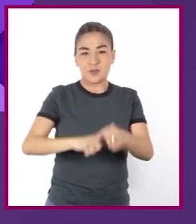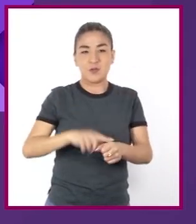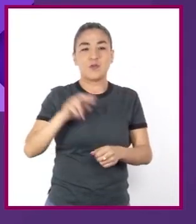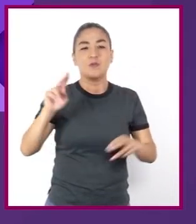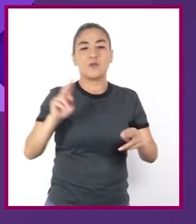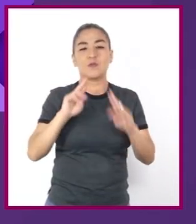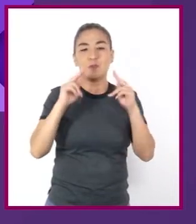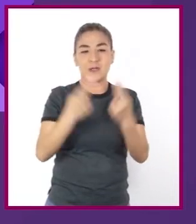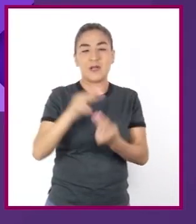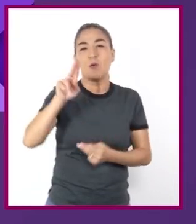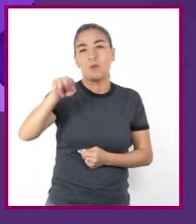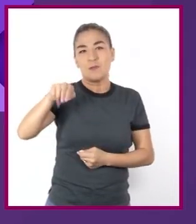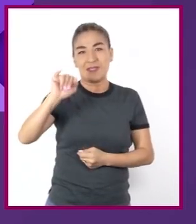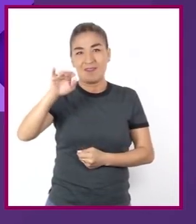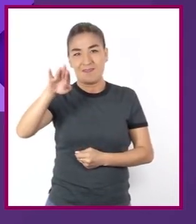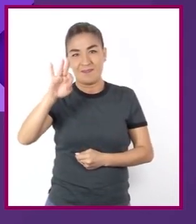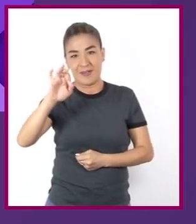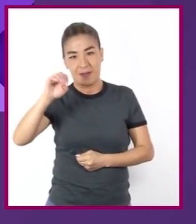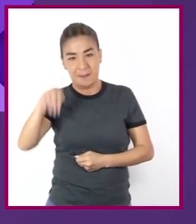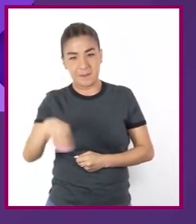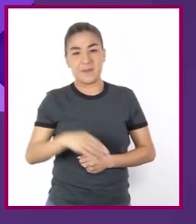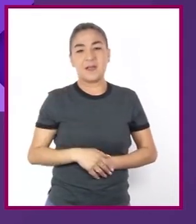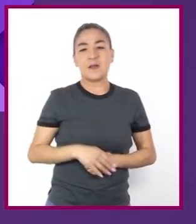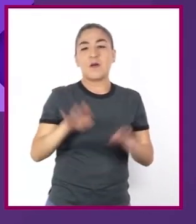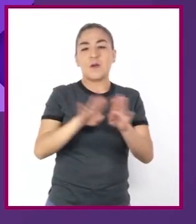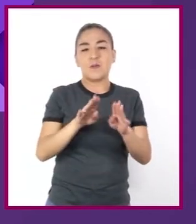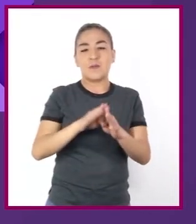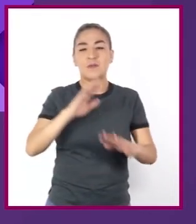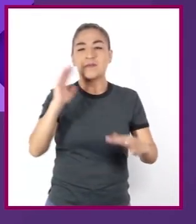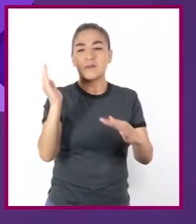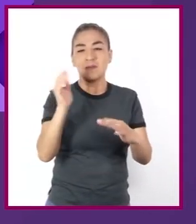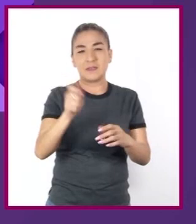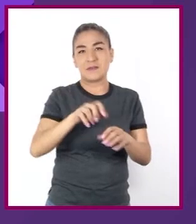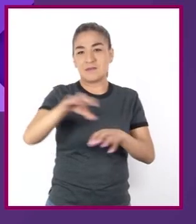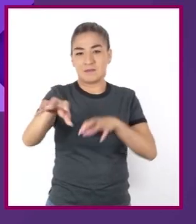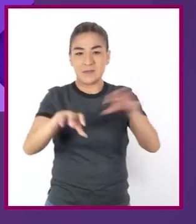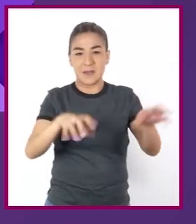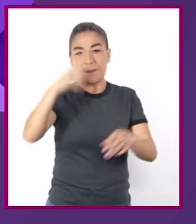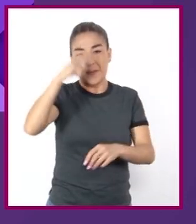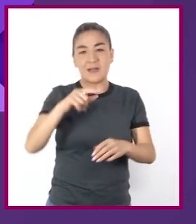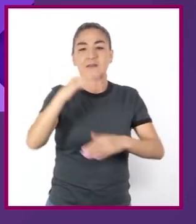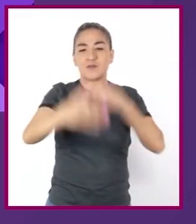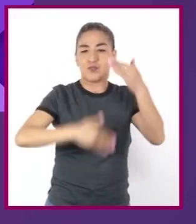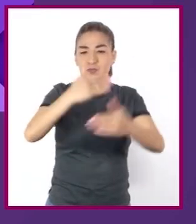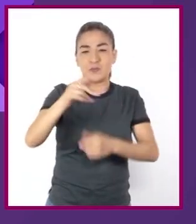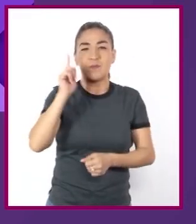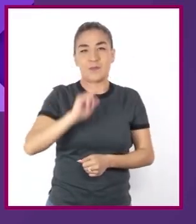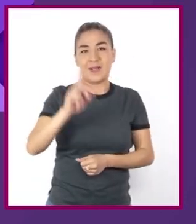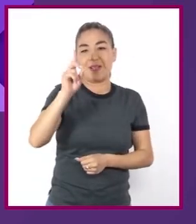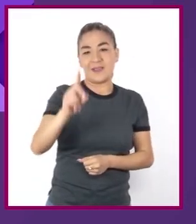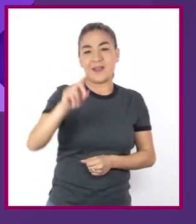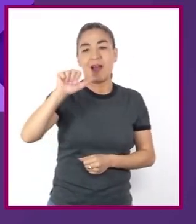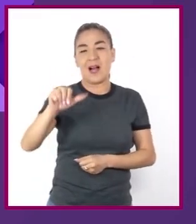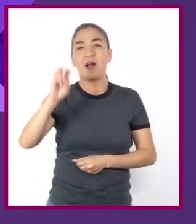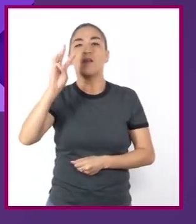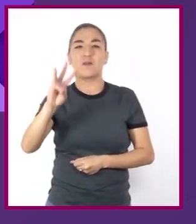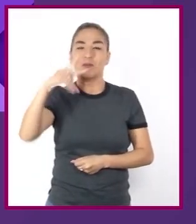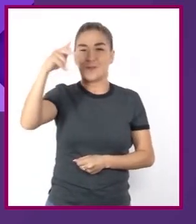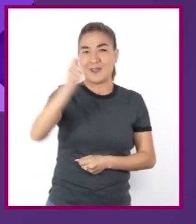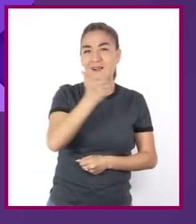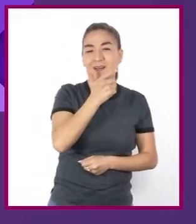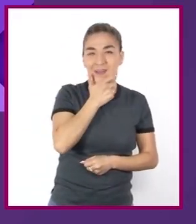Mujer, UNIFEM, la División para el Adelanto de la Mujer, DAW por sus siglas en